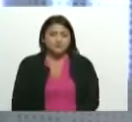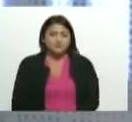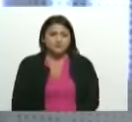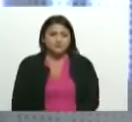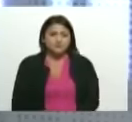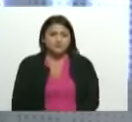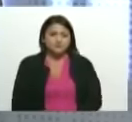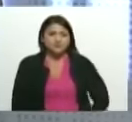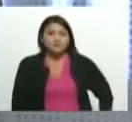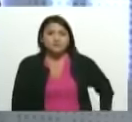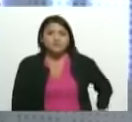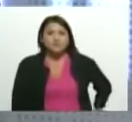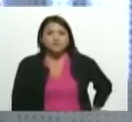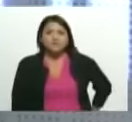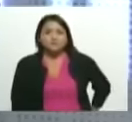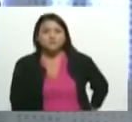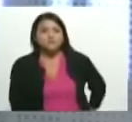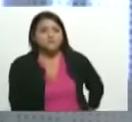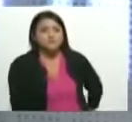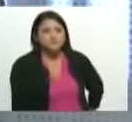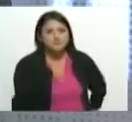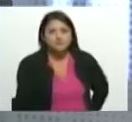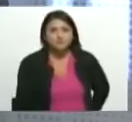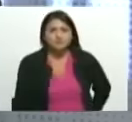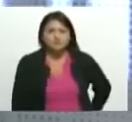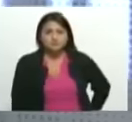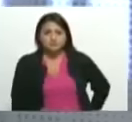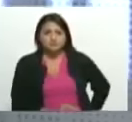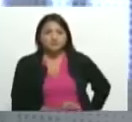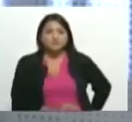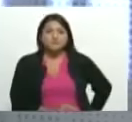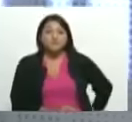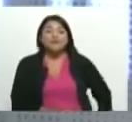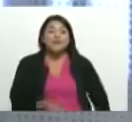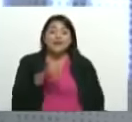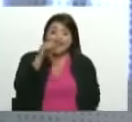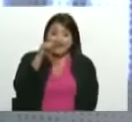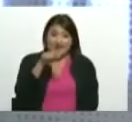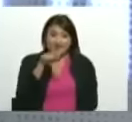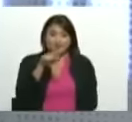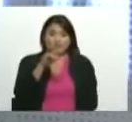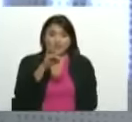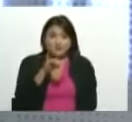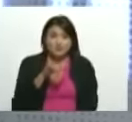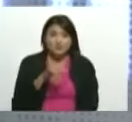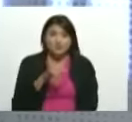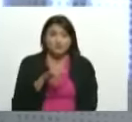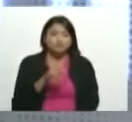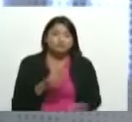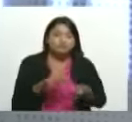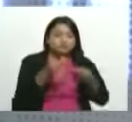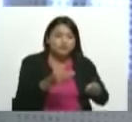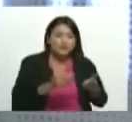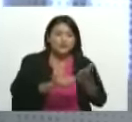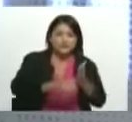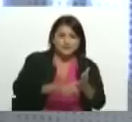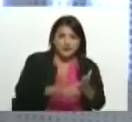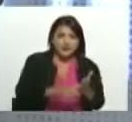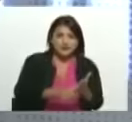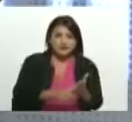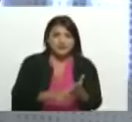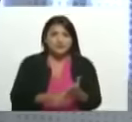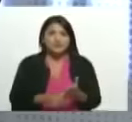cédula y usted va, marca la cédula que usted quiere y lo introduce. Ese proceso, desde que usted entrega la cédula hasta que usted